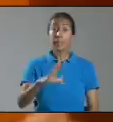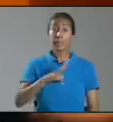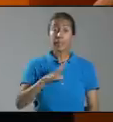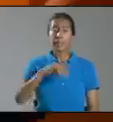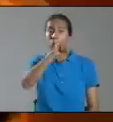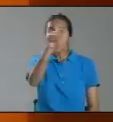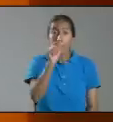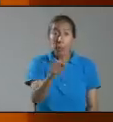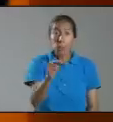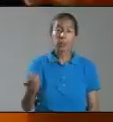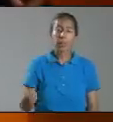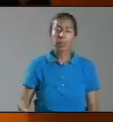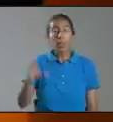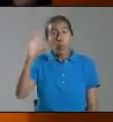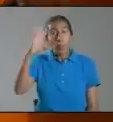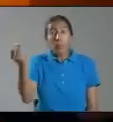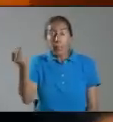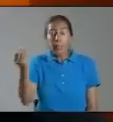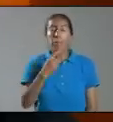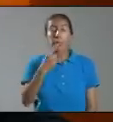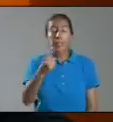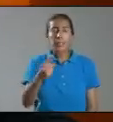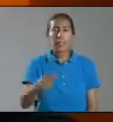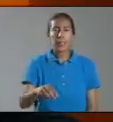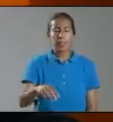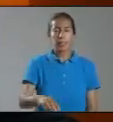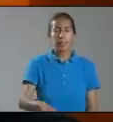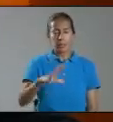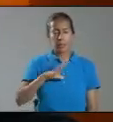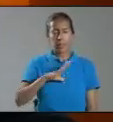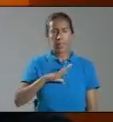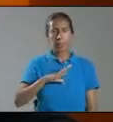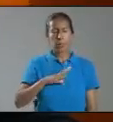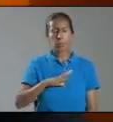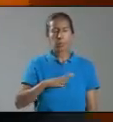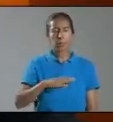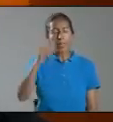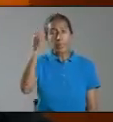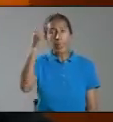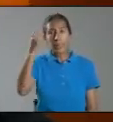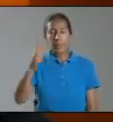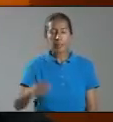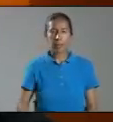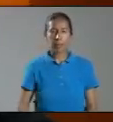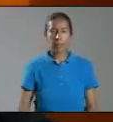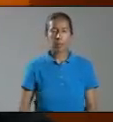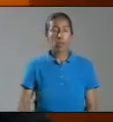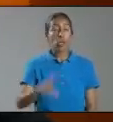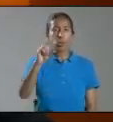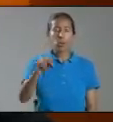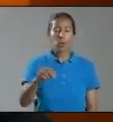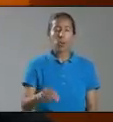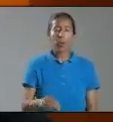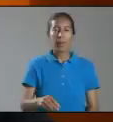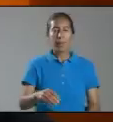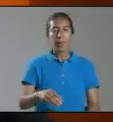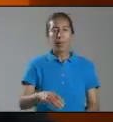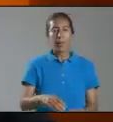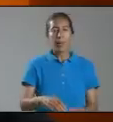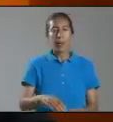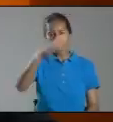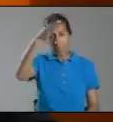Tenemos que preguntar, ¿por qué? Dame entendimiento, yo quiero entender eso, no aprendérmelo de memoria.